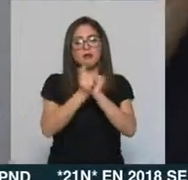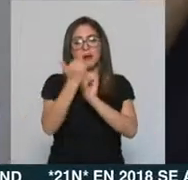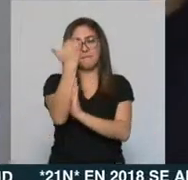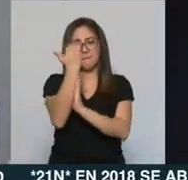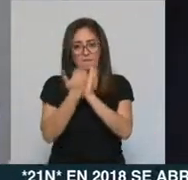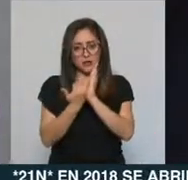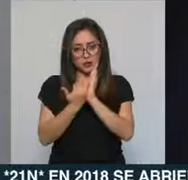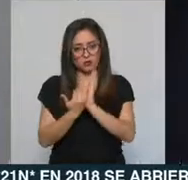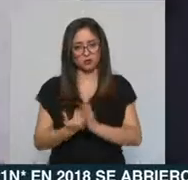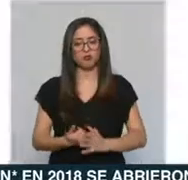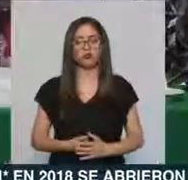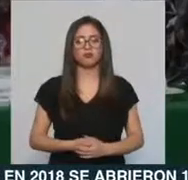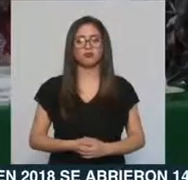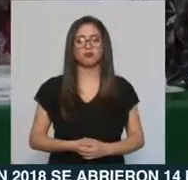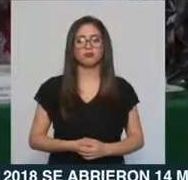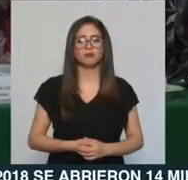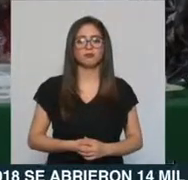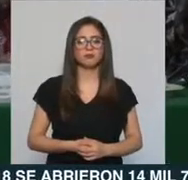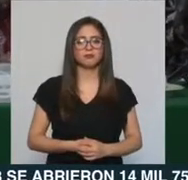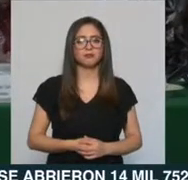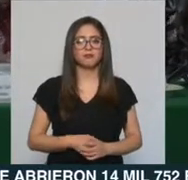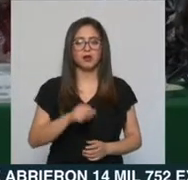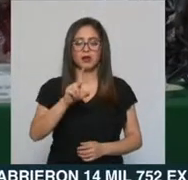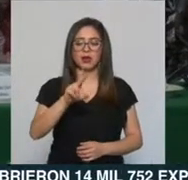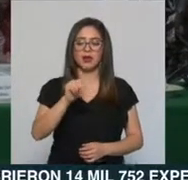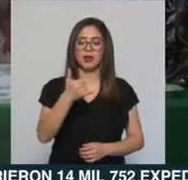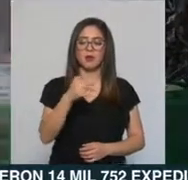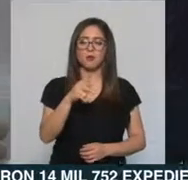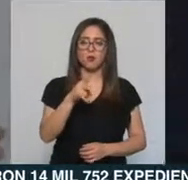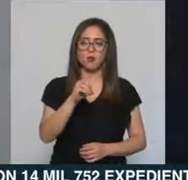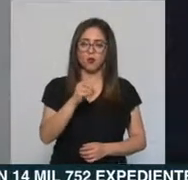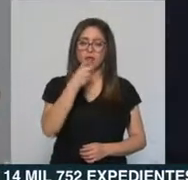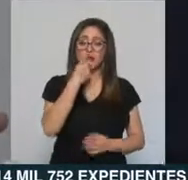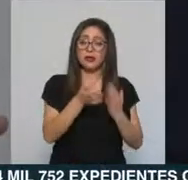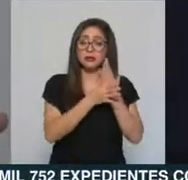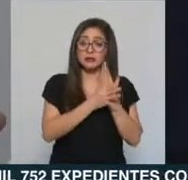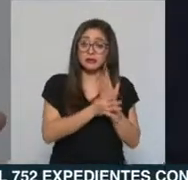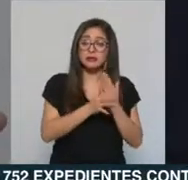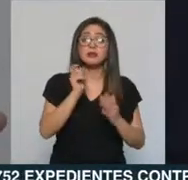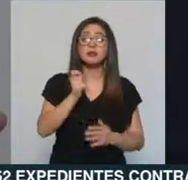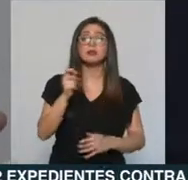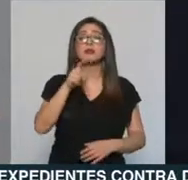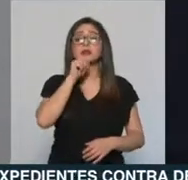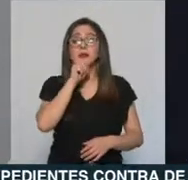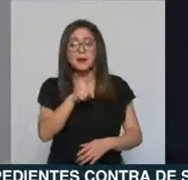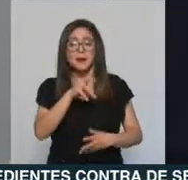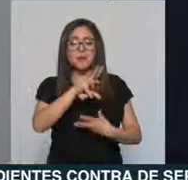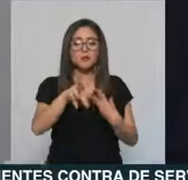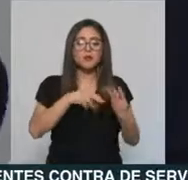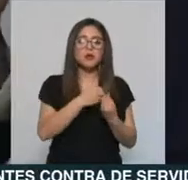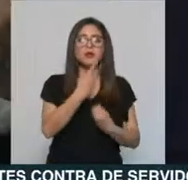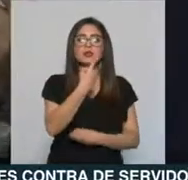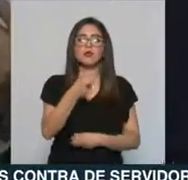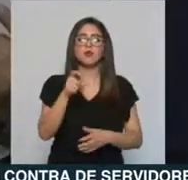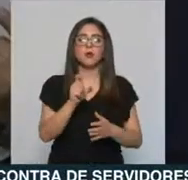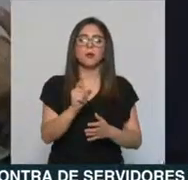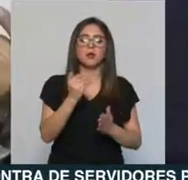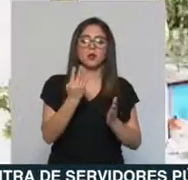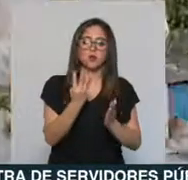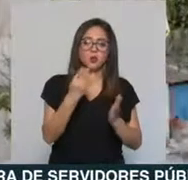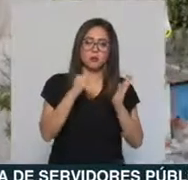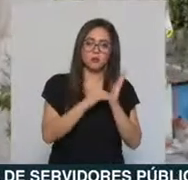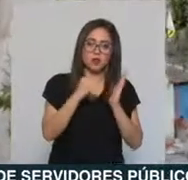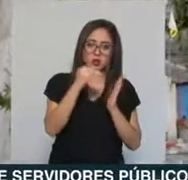más esa situación. Raimundo Martínez señaló que también se van a invertir 124 millones de pesos